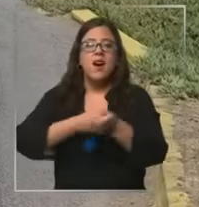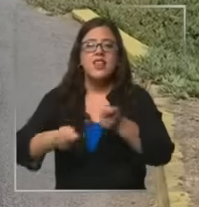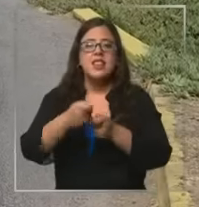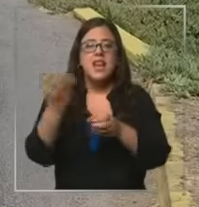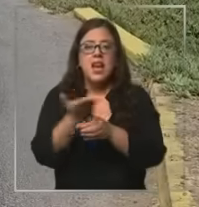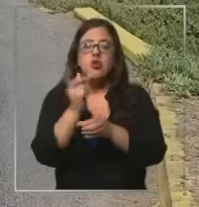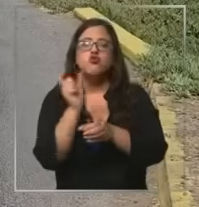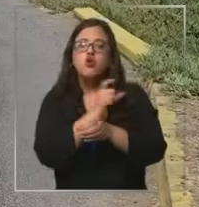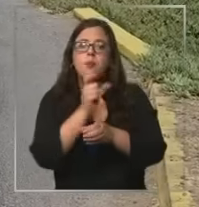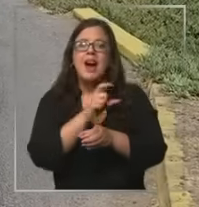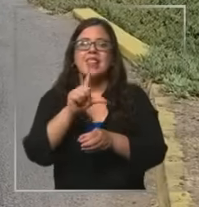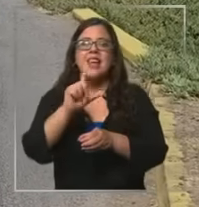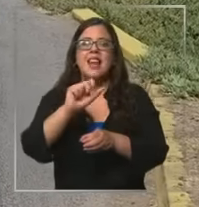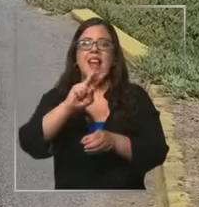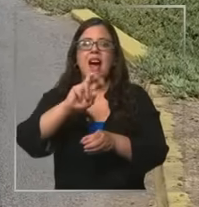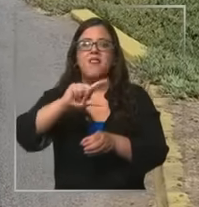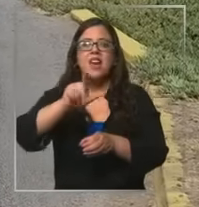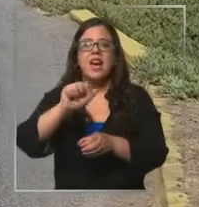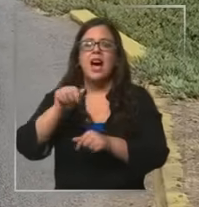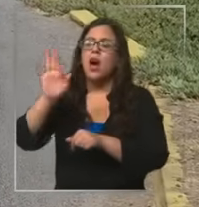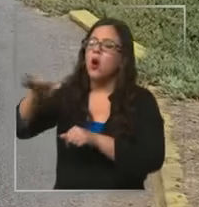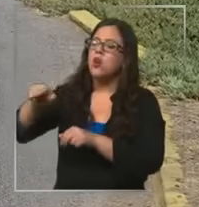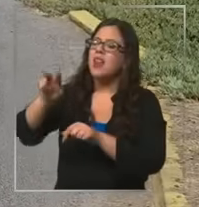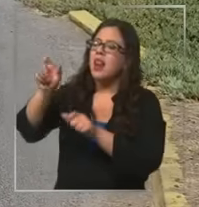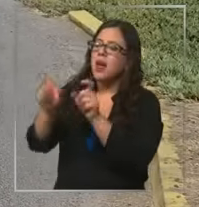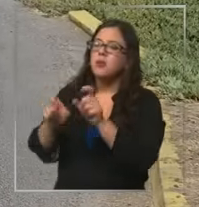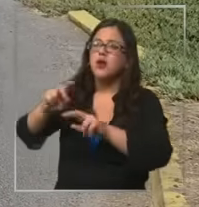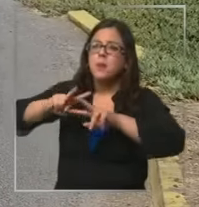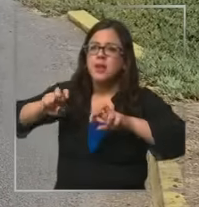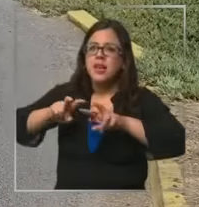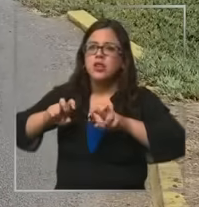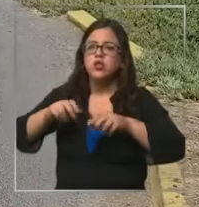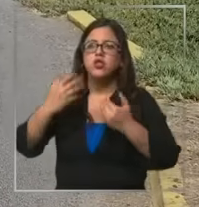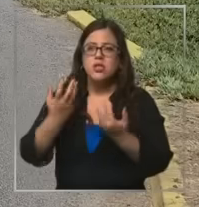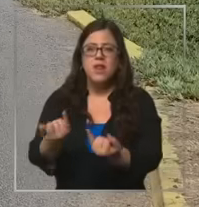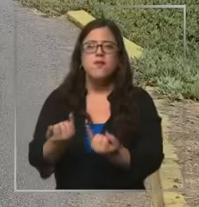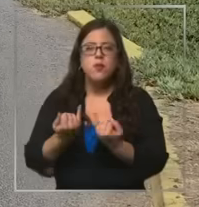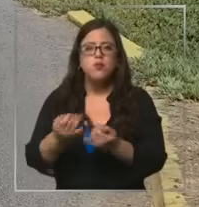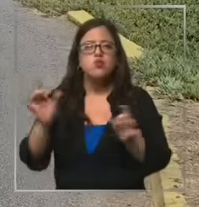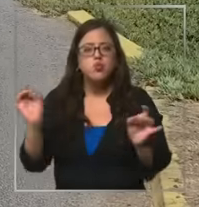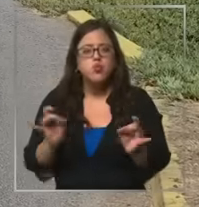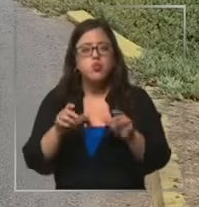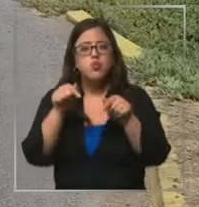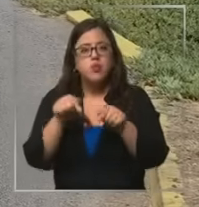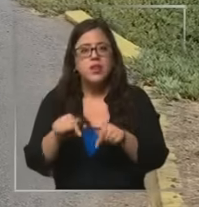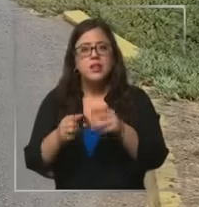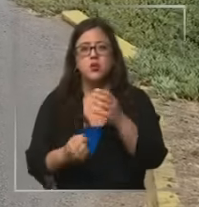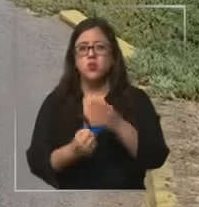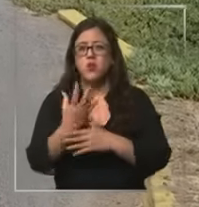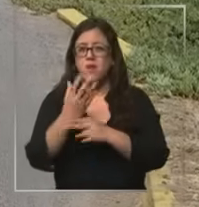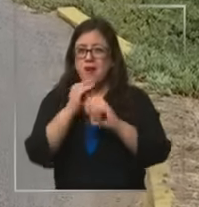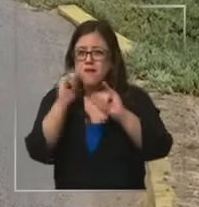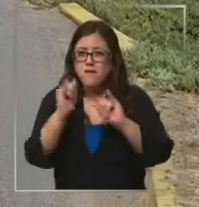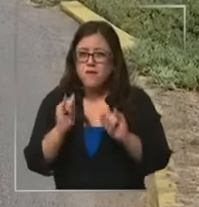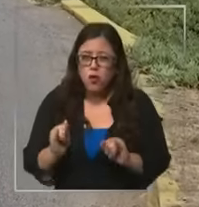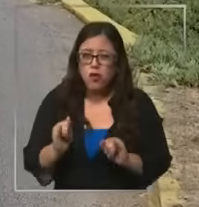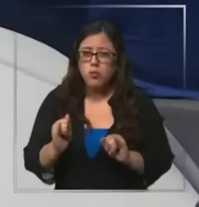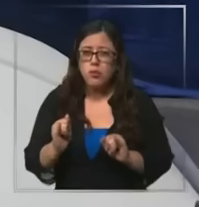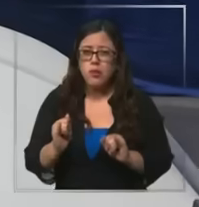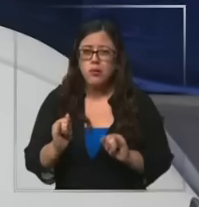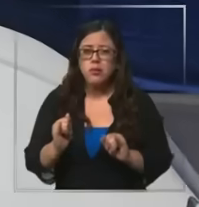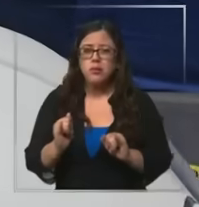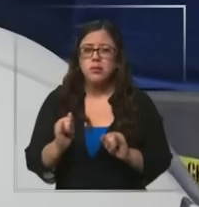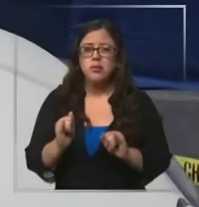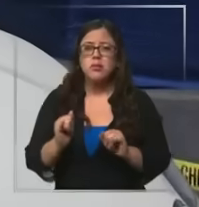Avelino, quienes están llevando esta investigación han dado antecedentes respecto si esta sería una nueva forma de operar. Ya